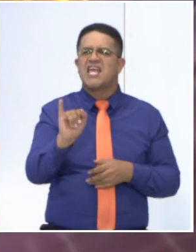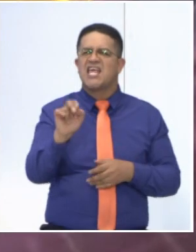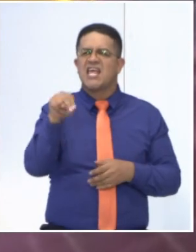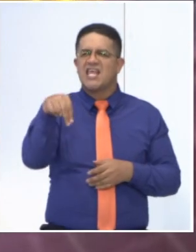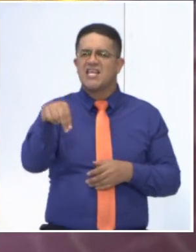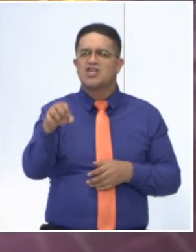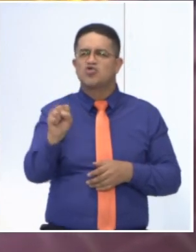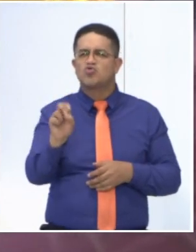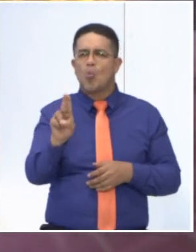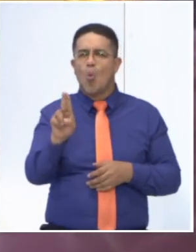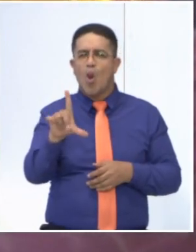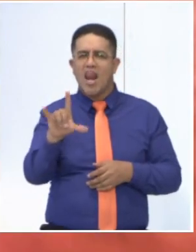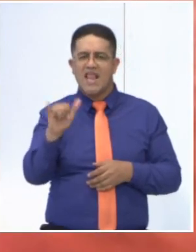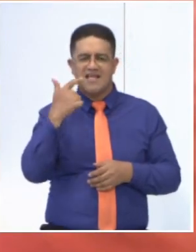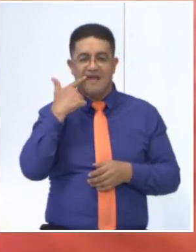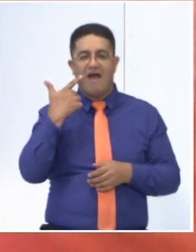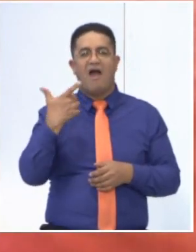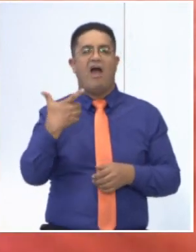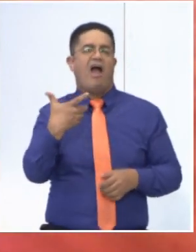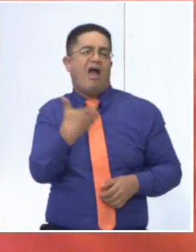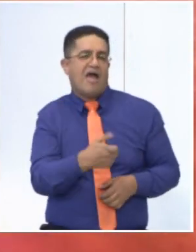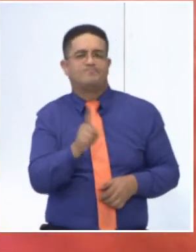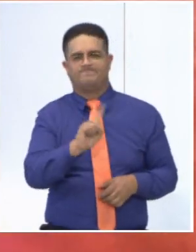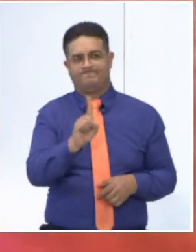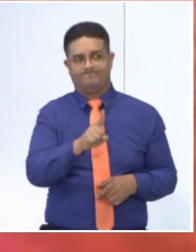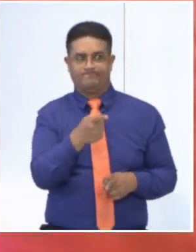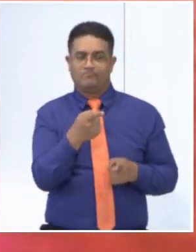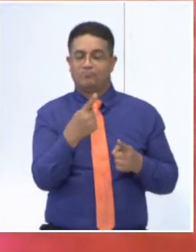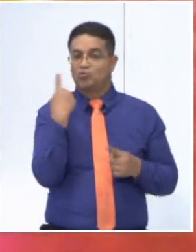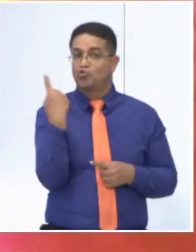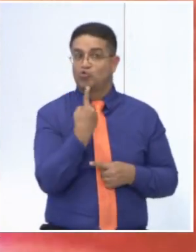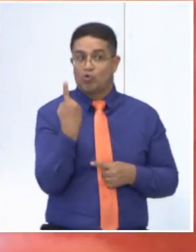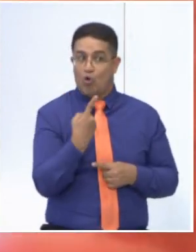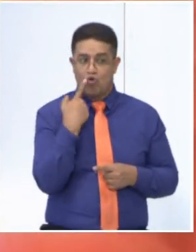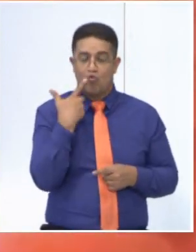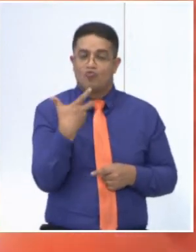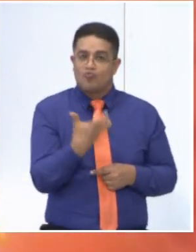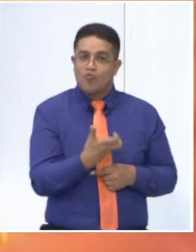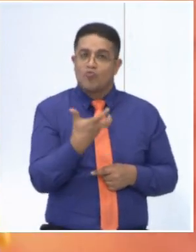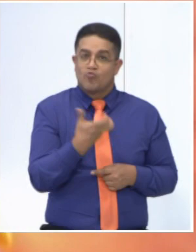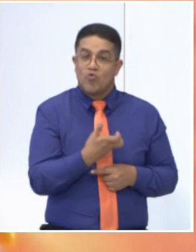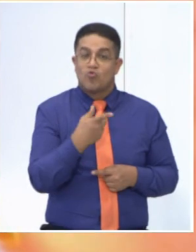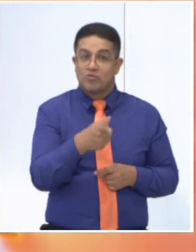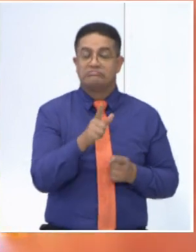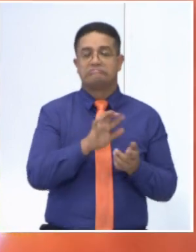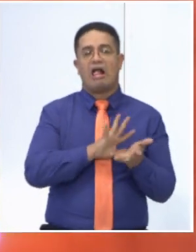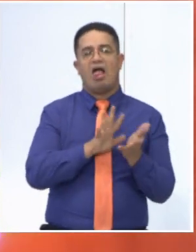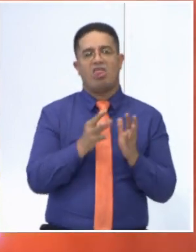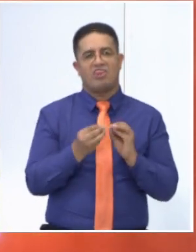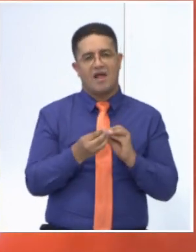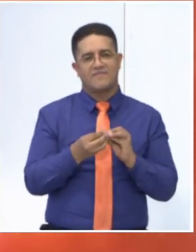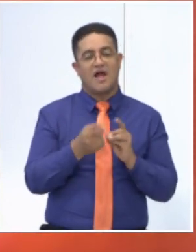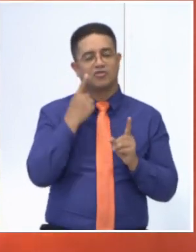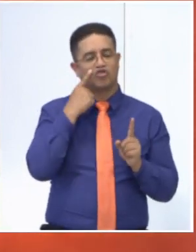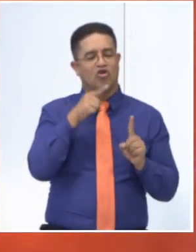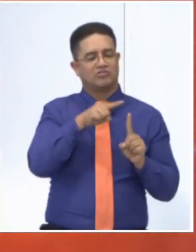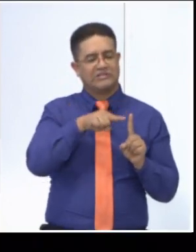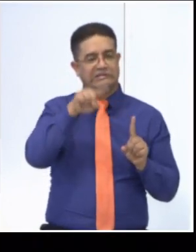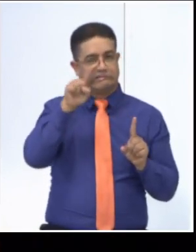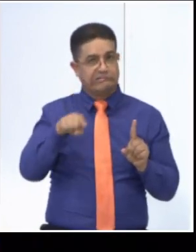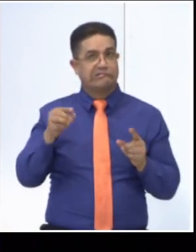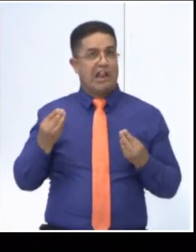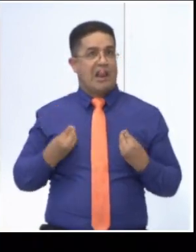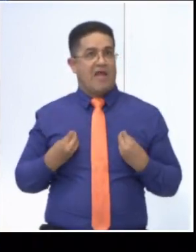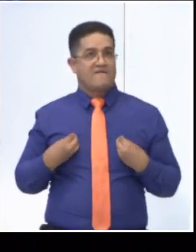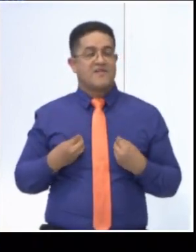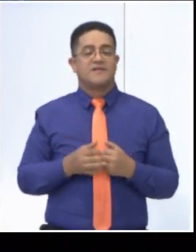automáticamente las dosis de insulina, permitiendo una gestión más precisa y personalizada, adaptándose a las variaciones de la vida diaria.